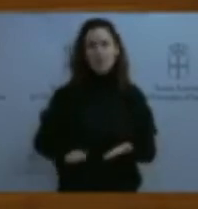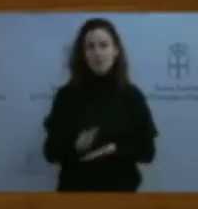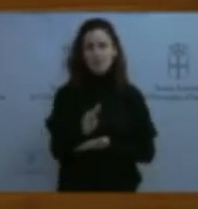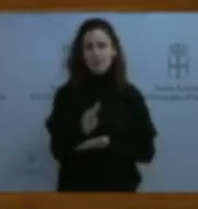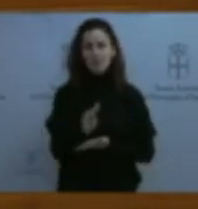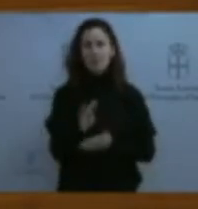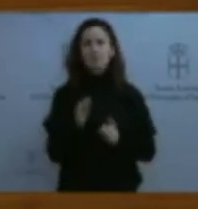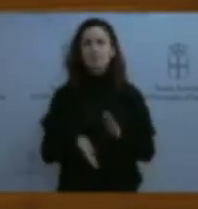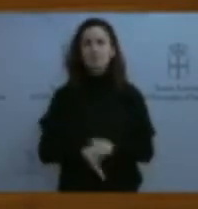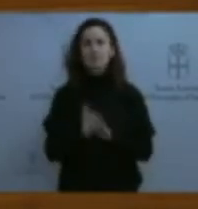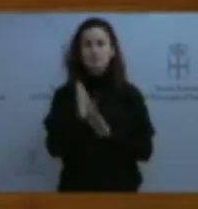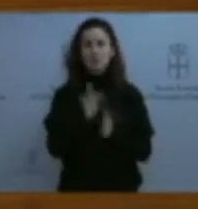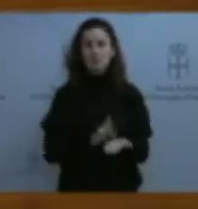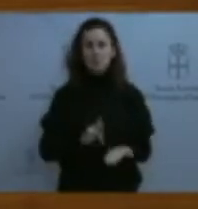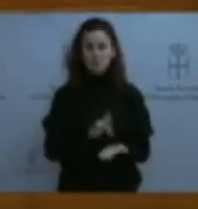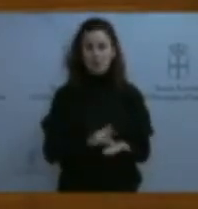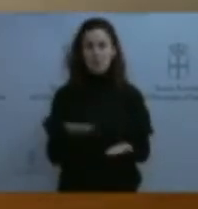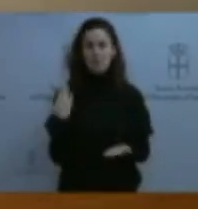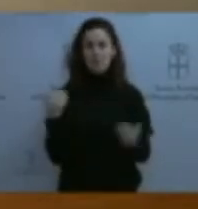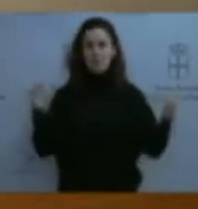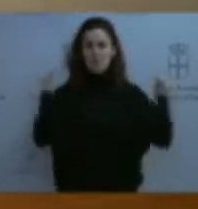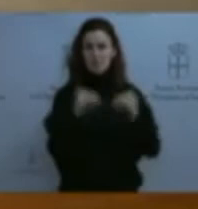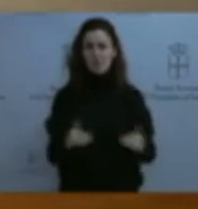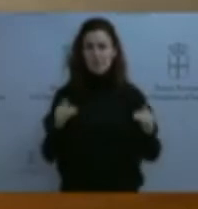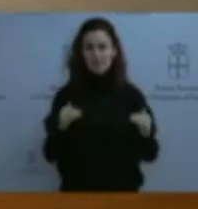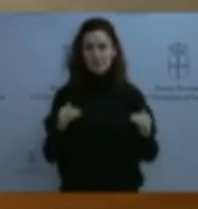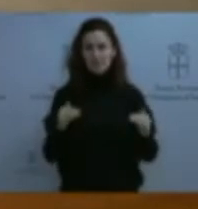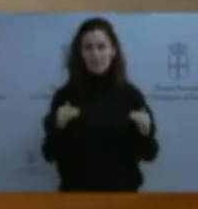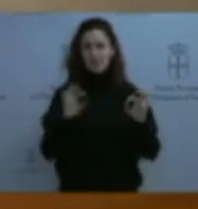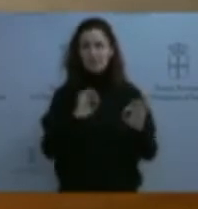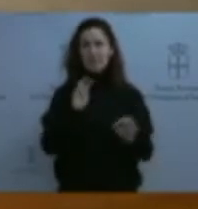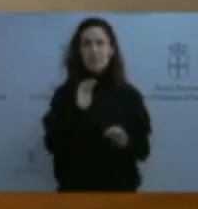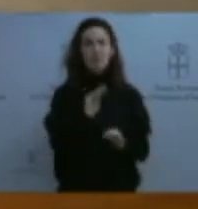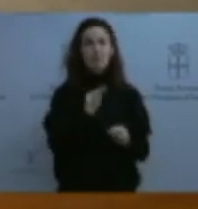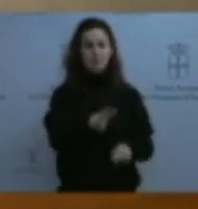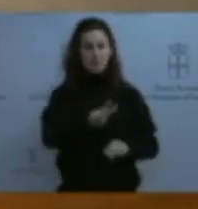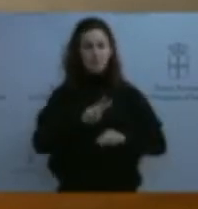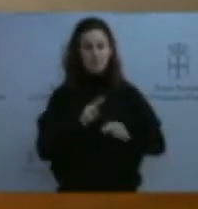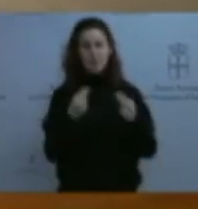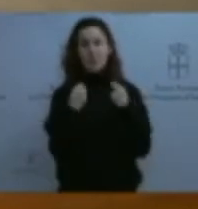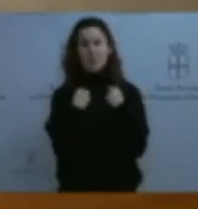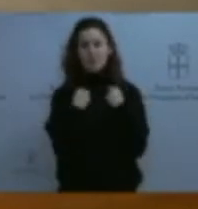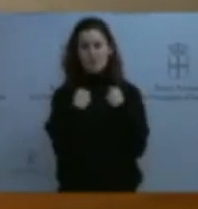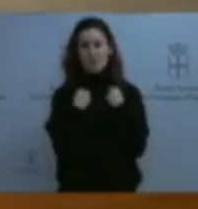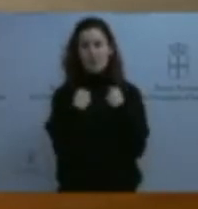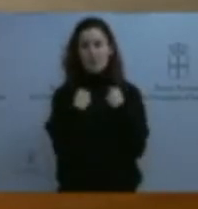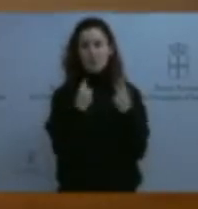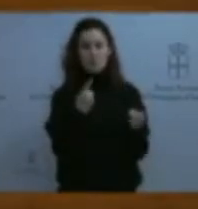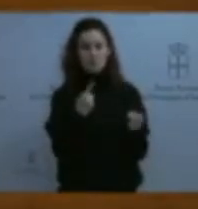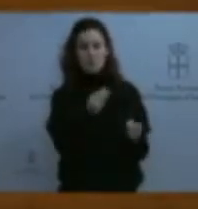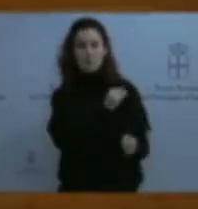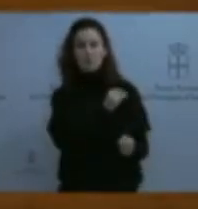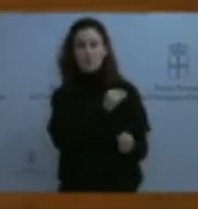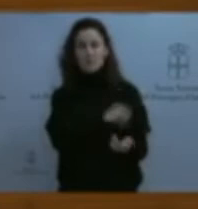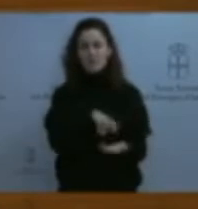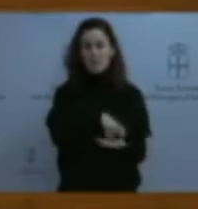ido haciendo. El pasado jueves contestaba a una pregunta de otra diputada que me preguntaba por un centro